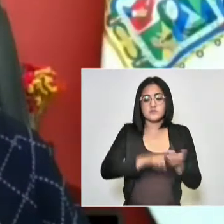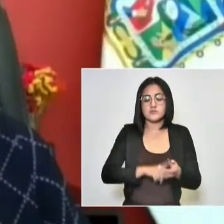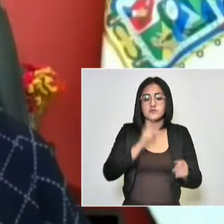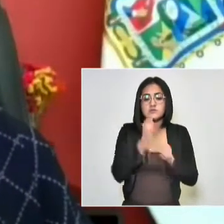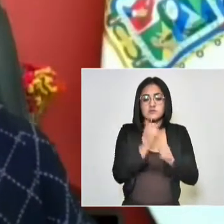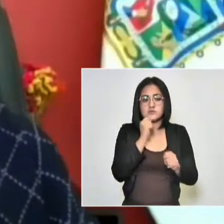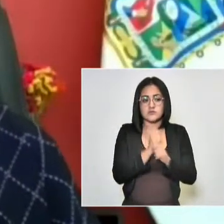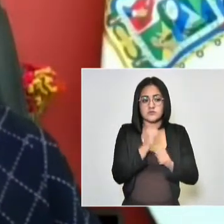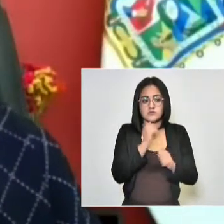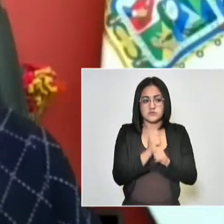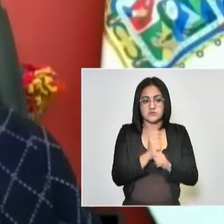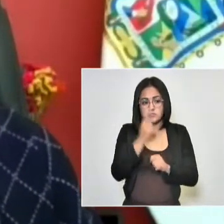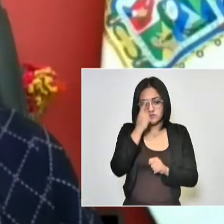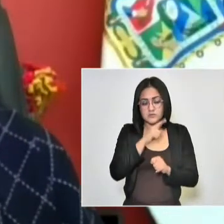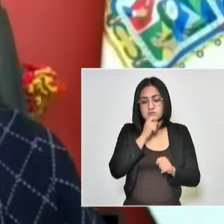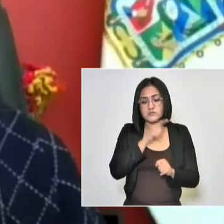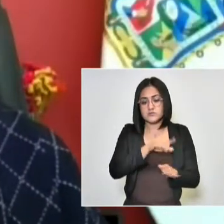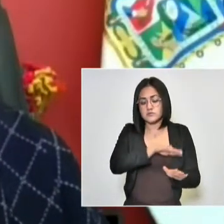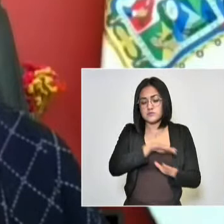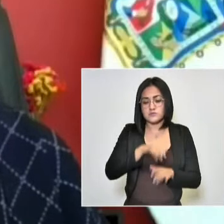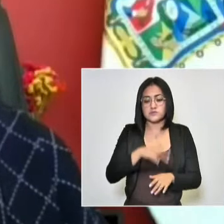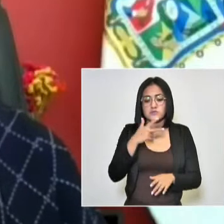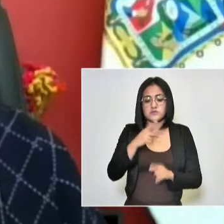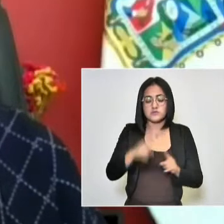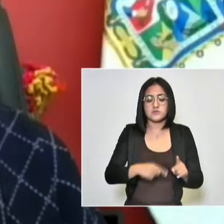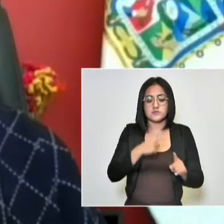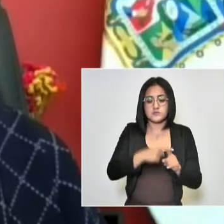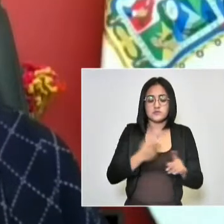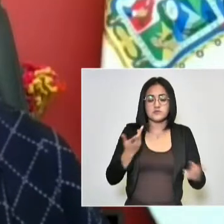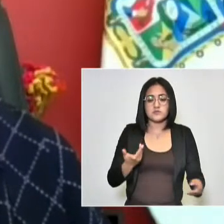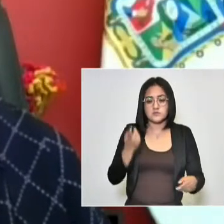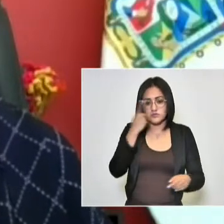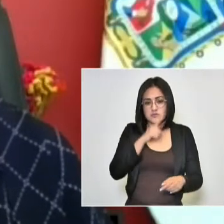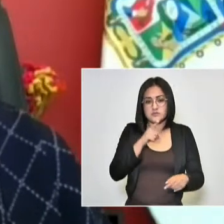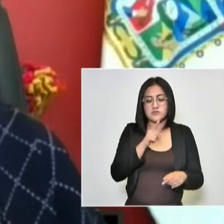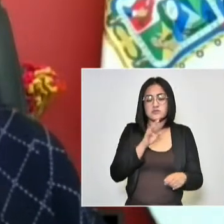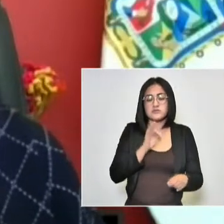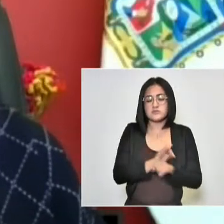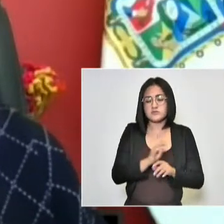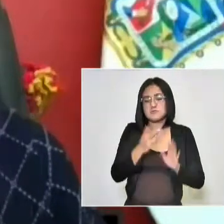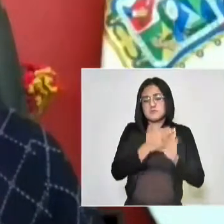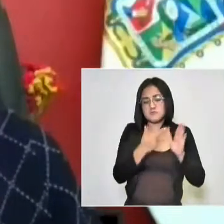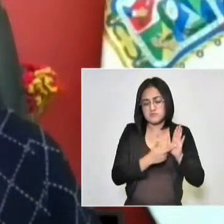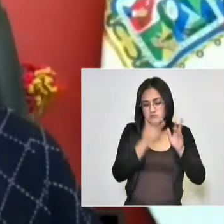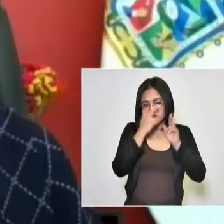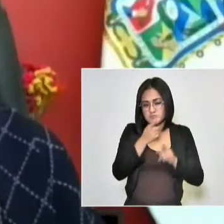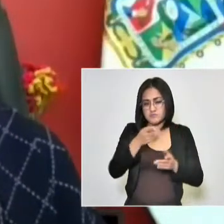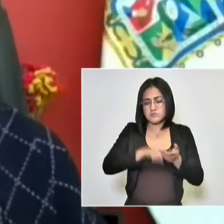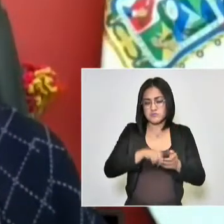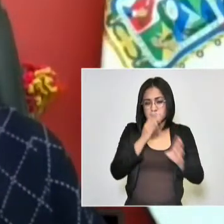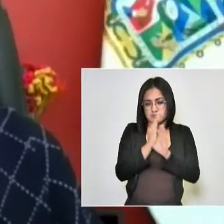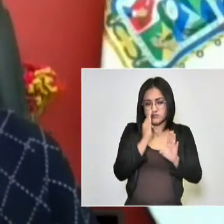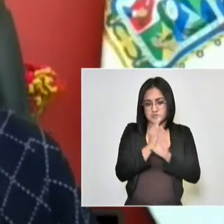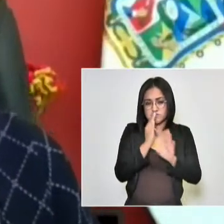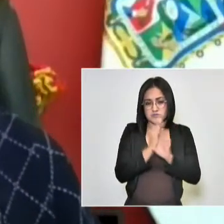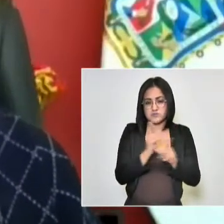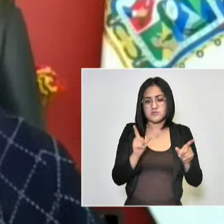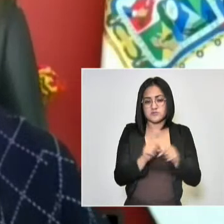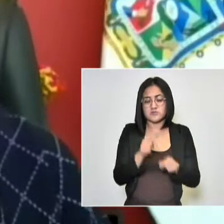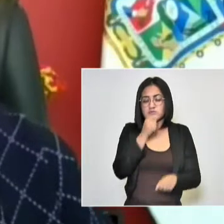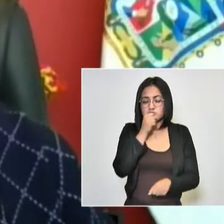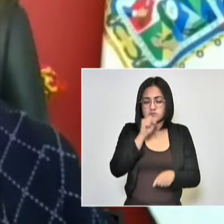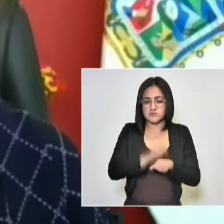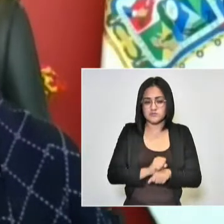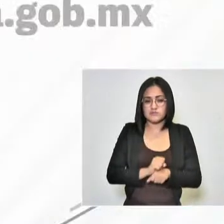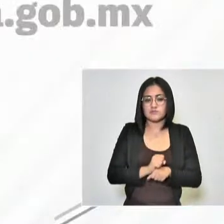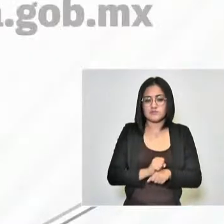transporte público, además de llevar a cabo 8 acciones preventivas en paraderos y autobuses del sistema Ruta Gobernador. Eso sería todo por